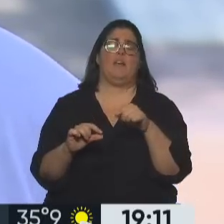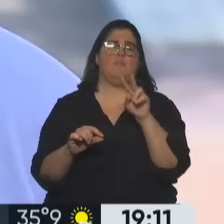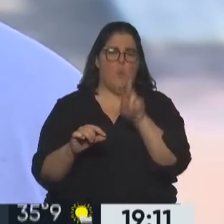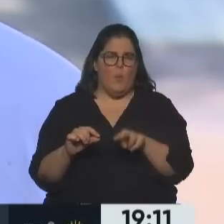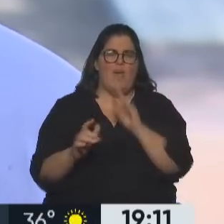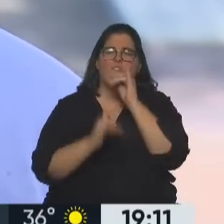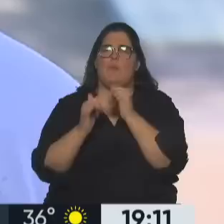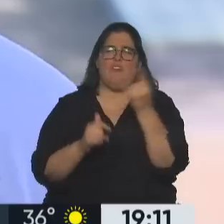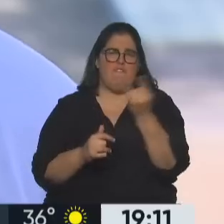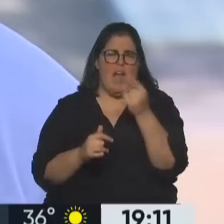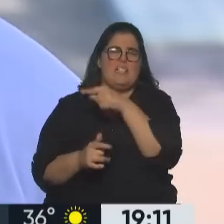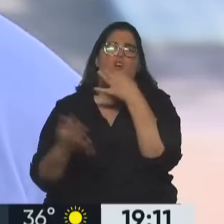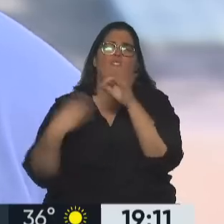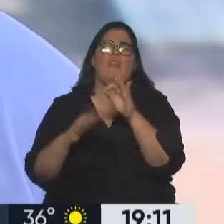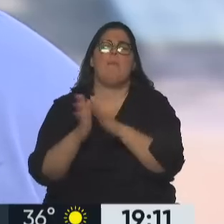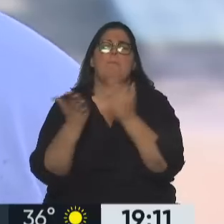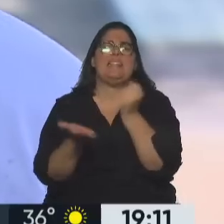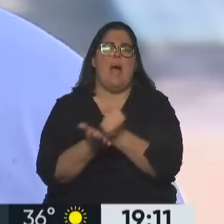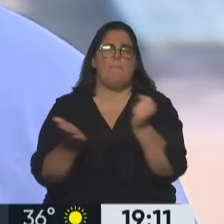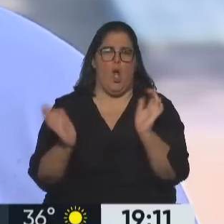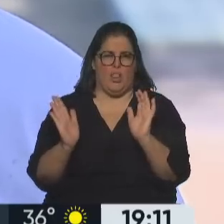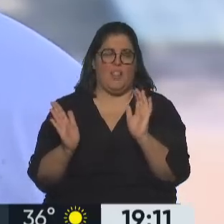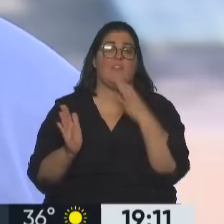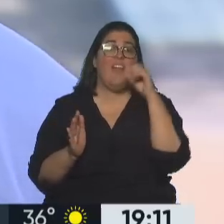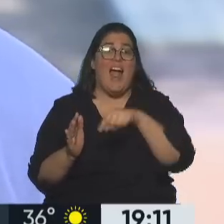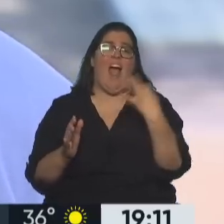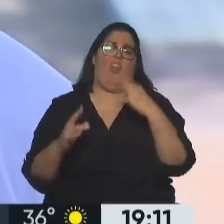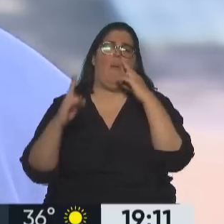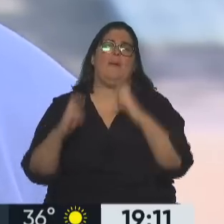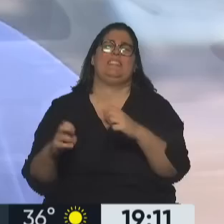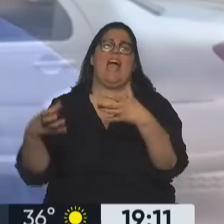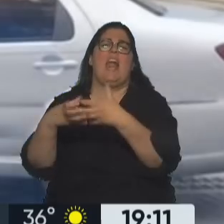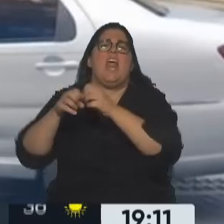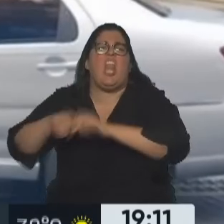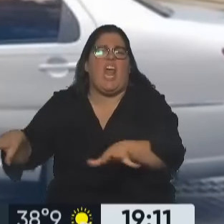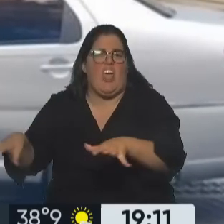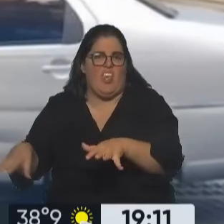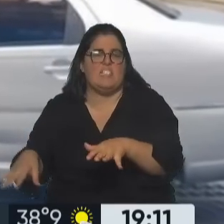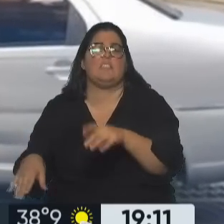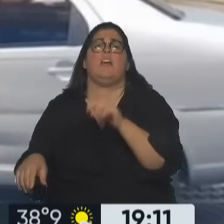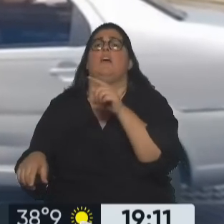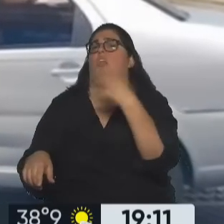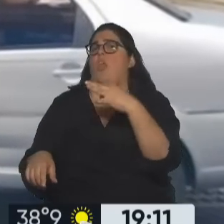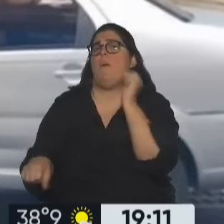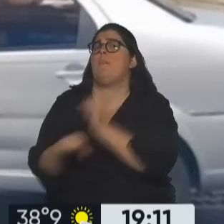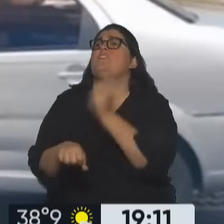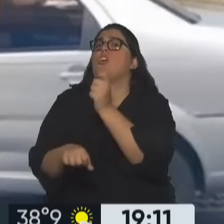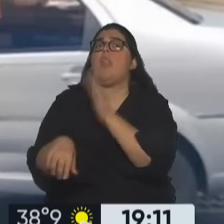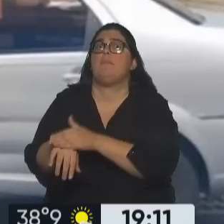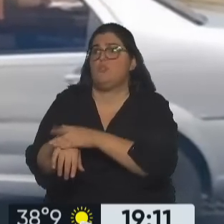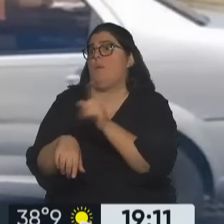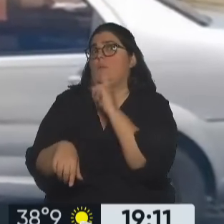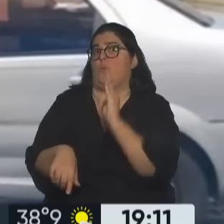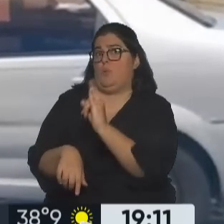prácticamente están vendiendo pasaportes entonces acá lo que hay que hacer es investigar estas redes meter presos que haya que meter preso y proteger